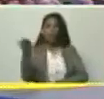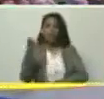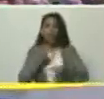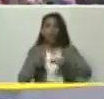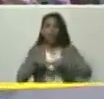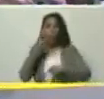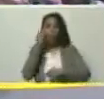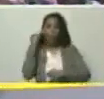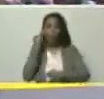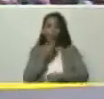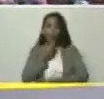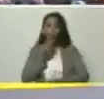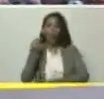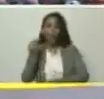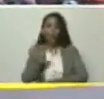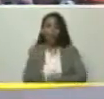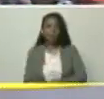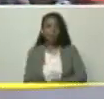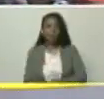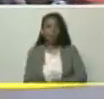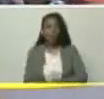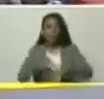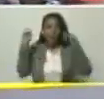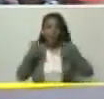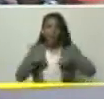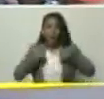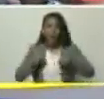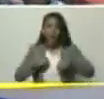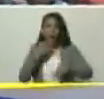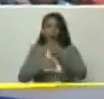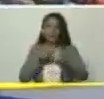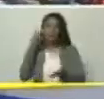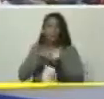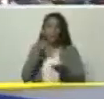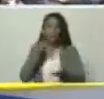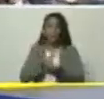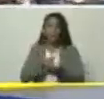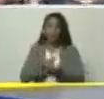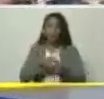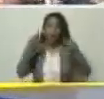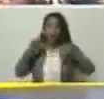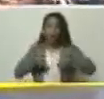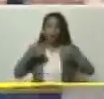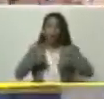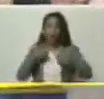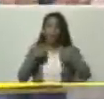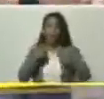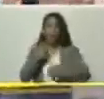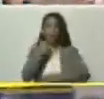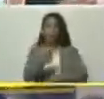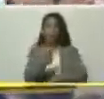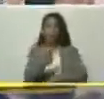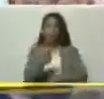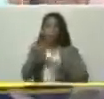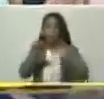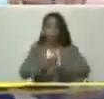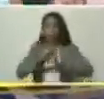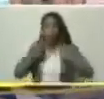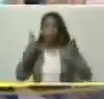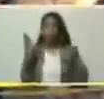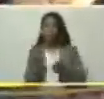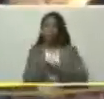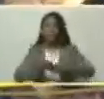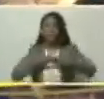niños, niñas, jóvenes, que hoy hacen presencia acá para decirle al mundo